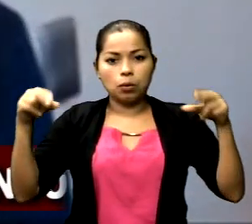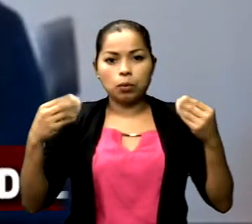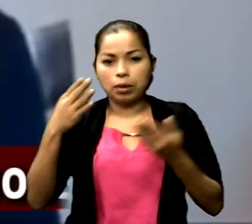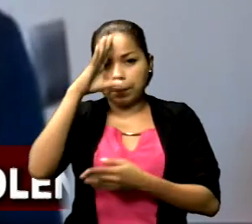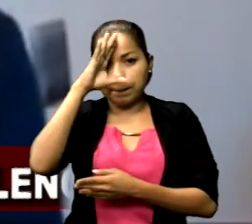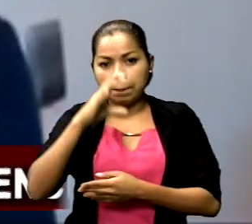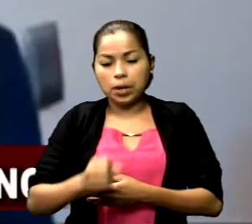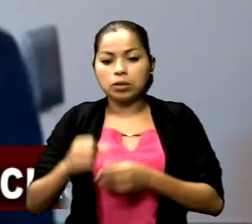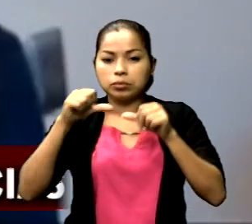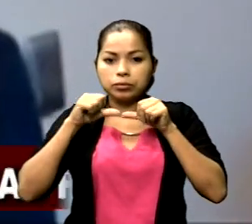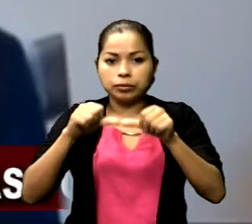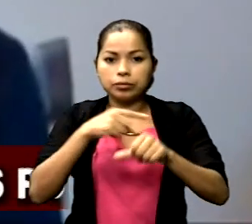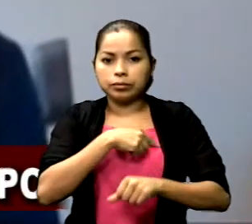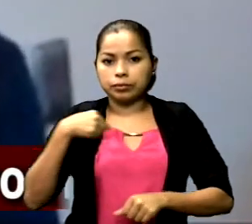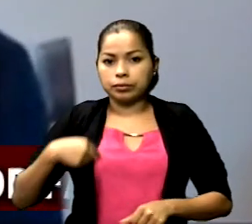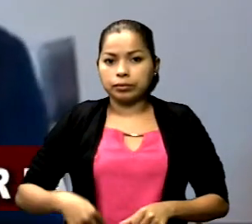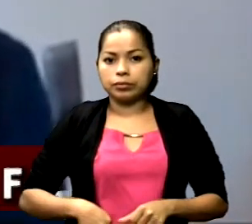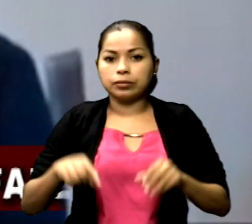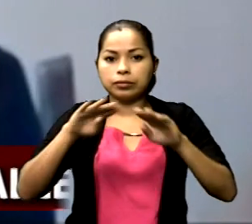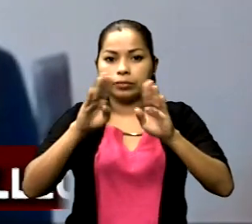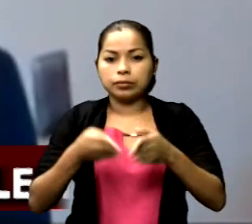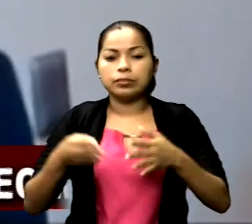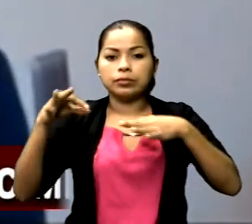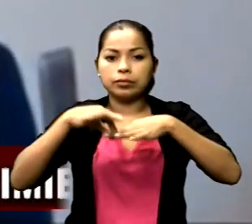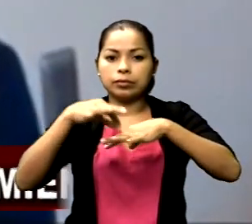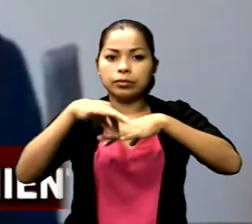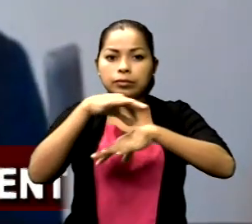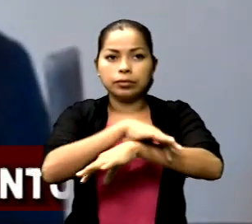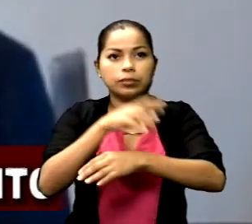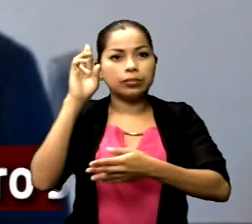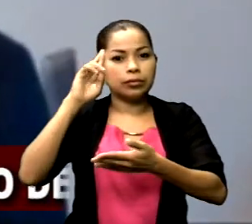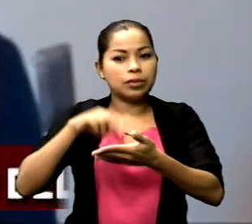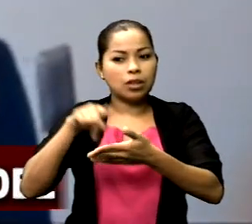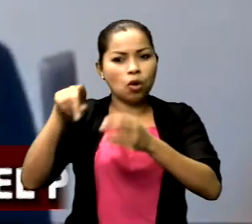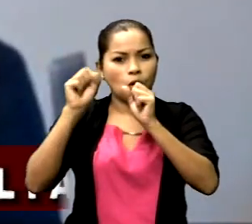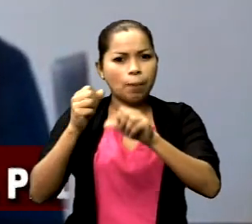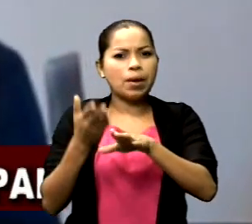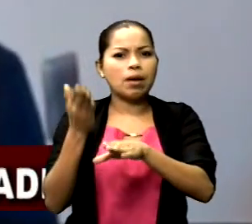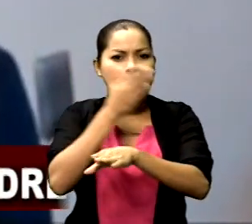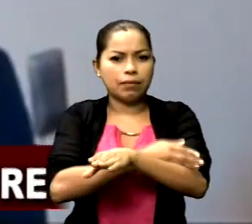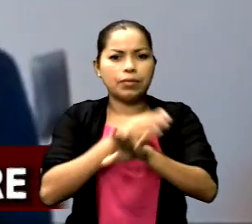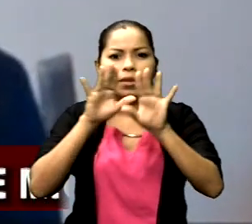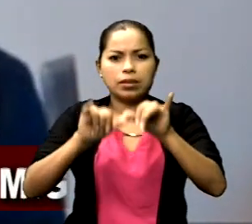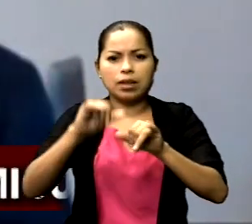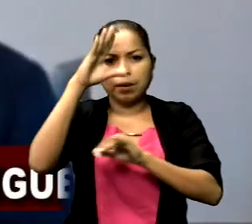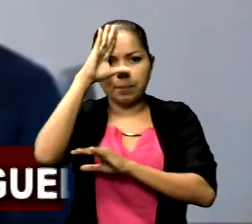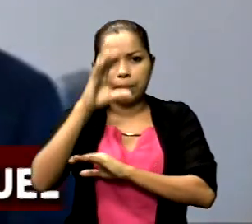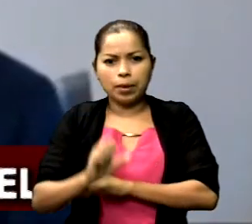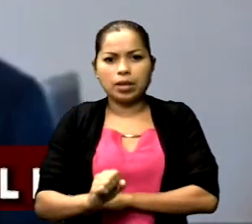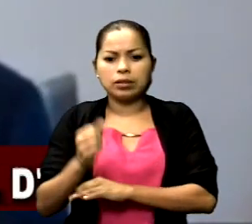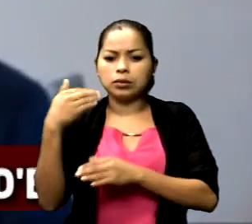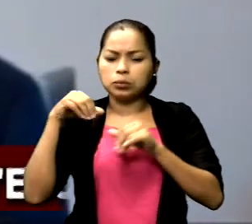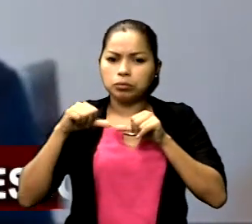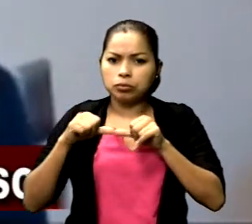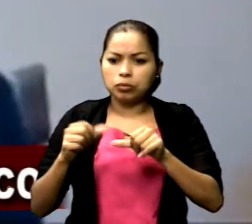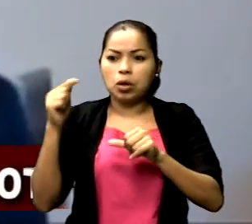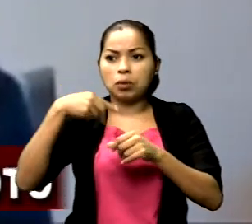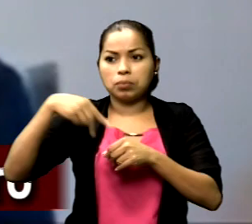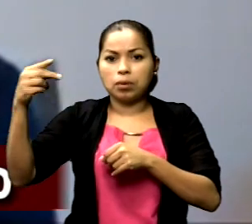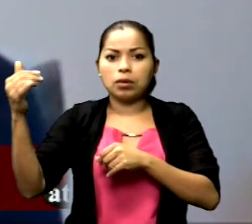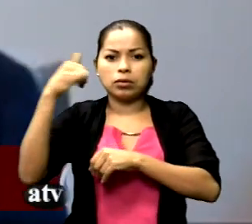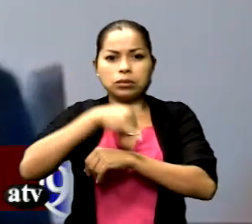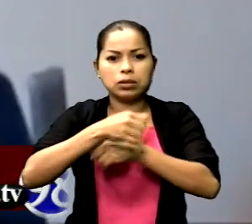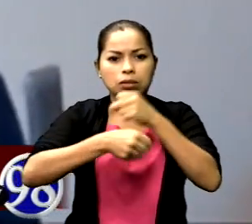como embajador de Taiwán. La compañera Rosario recordó que este representante de la nación asiática estuvo en Nicaragua en el